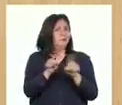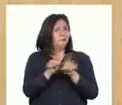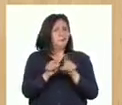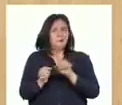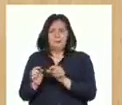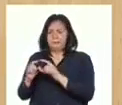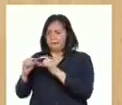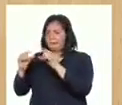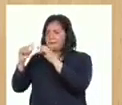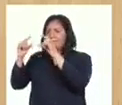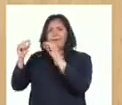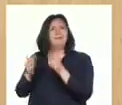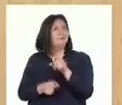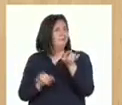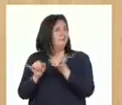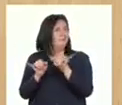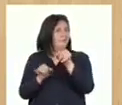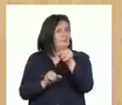de cuadraditos.